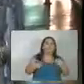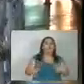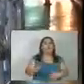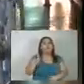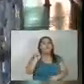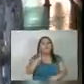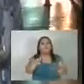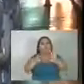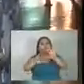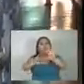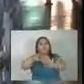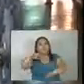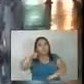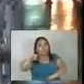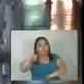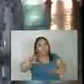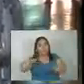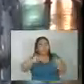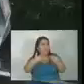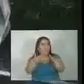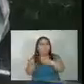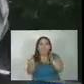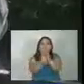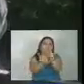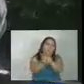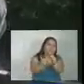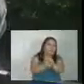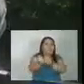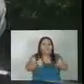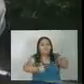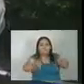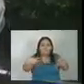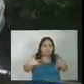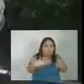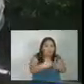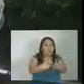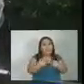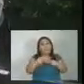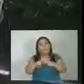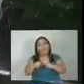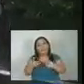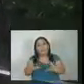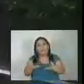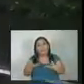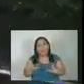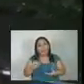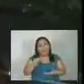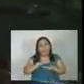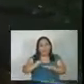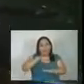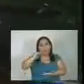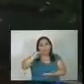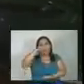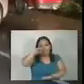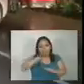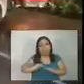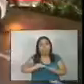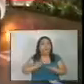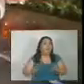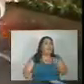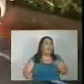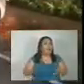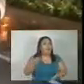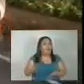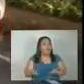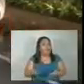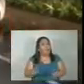las 180 derivadas de accidentes de tránsito. Aunque las autoridades esperan estas cifras no aumenten, no se descartan